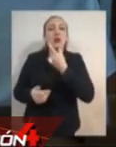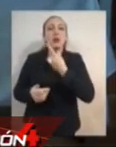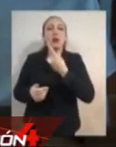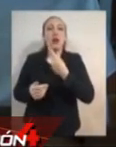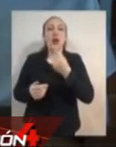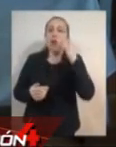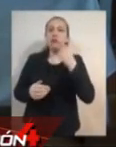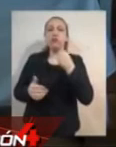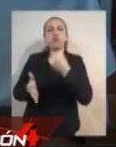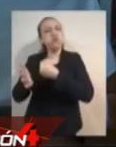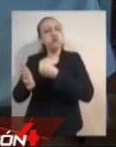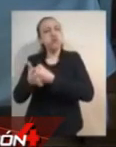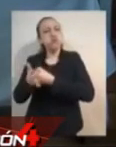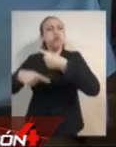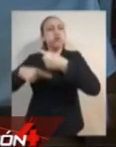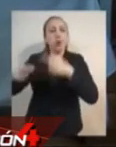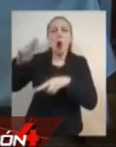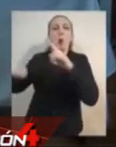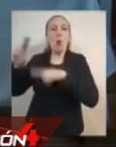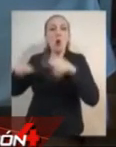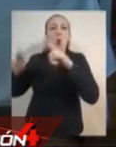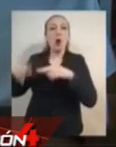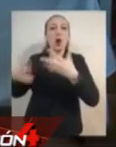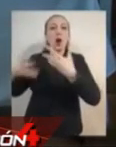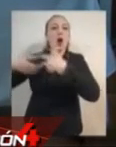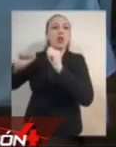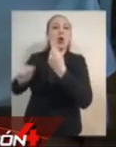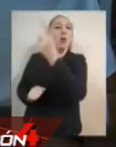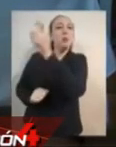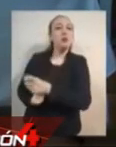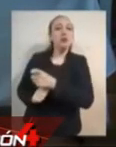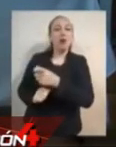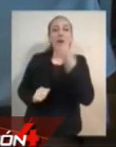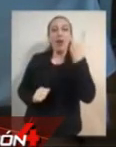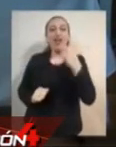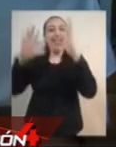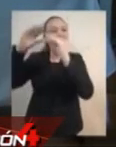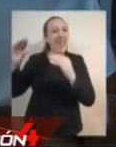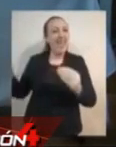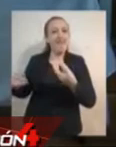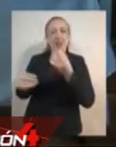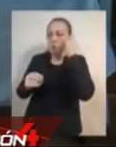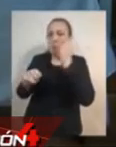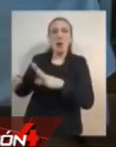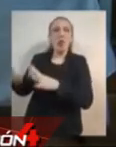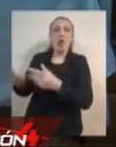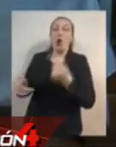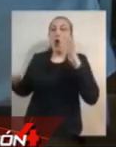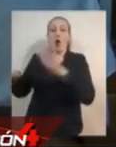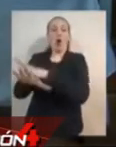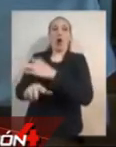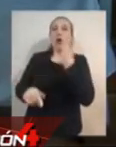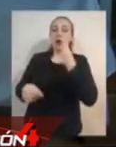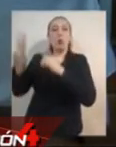dándose por vencidos en ningún momento, y esto es lo que resultó en el rescate de esta persona. Así que estuve reunido con ellos, reconociendo su